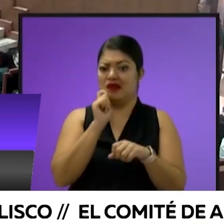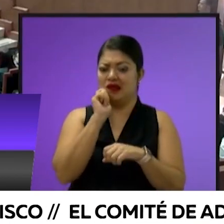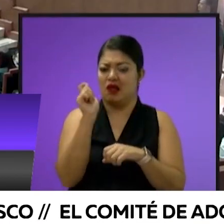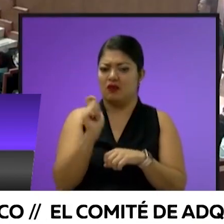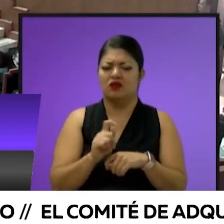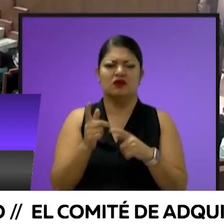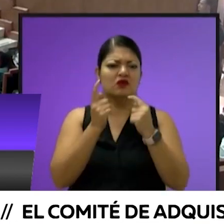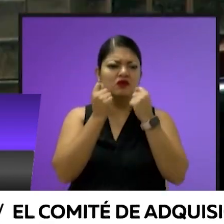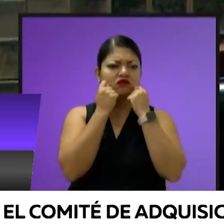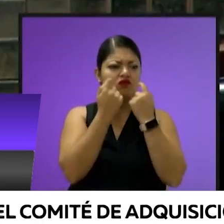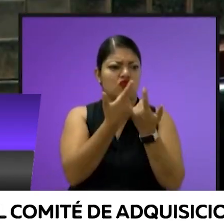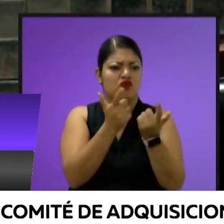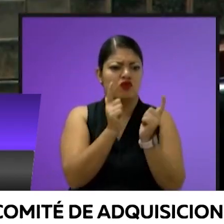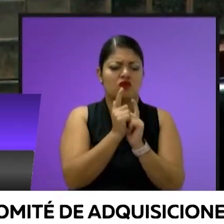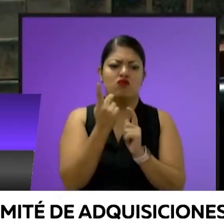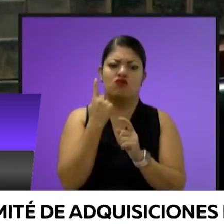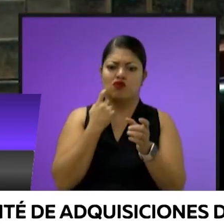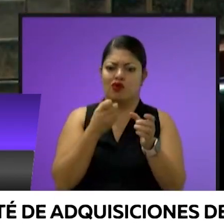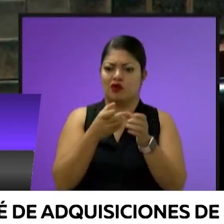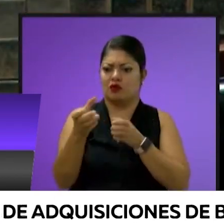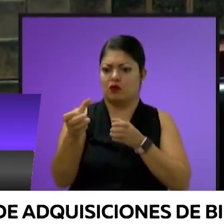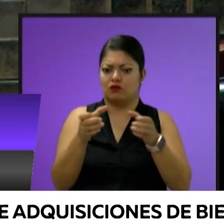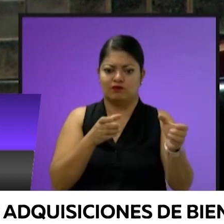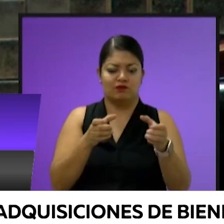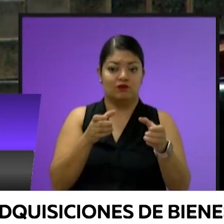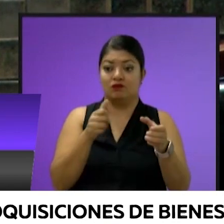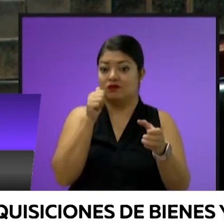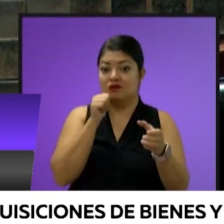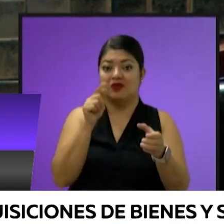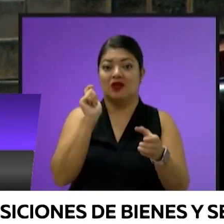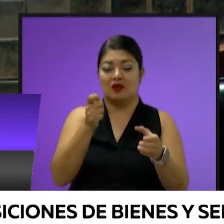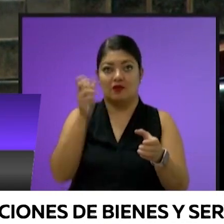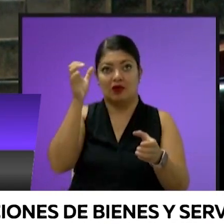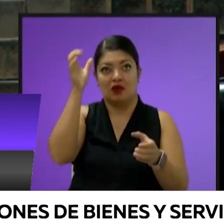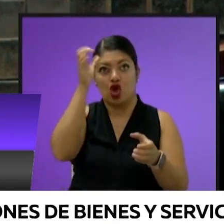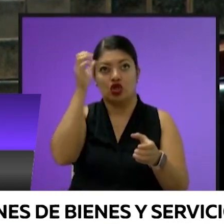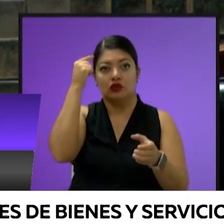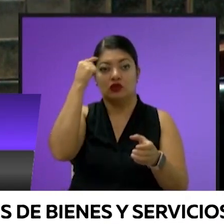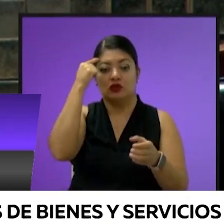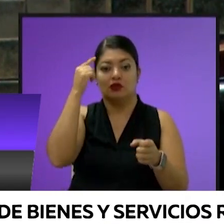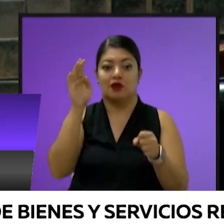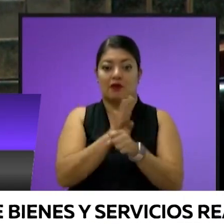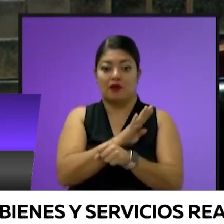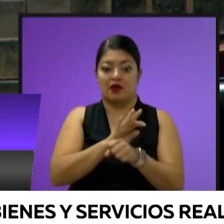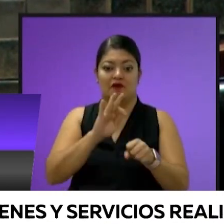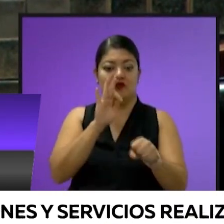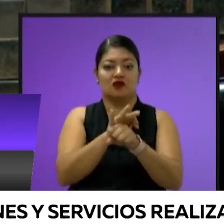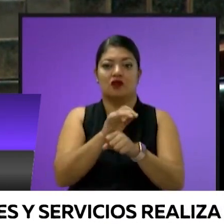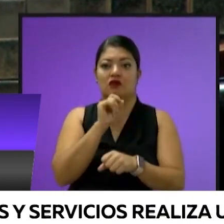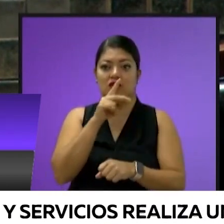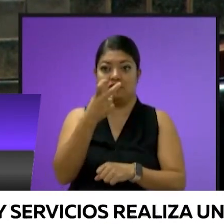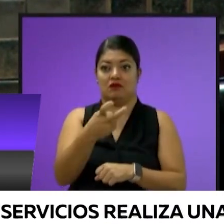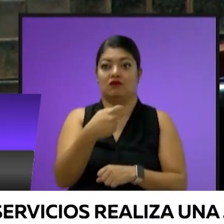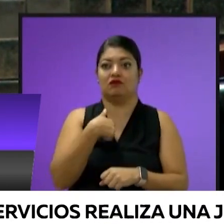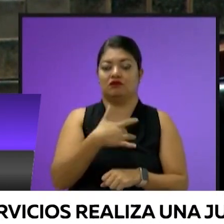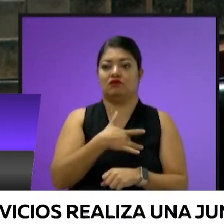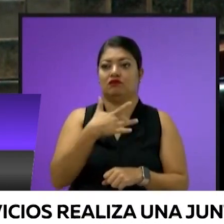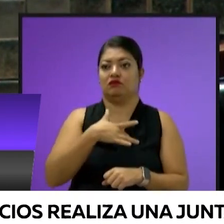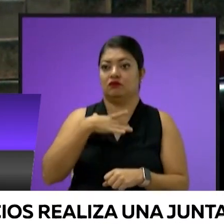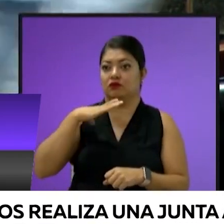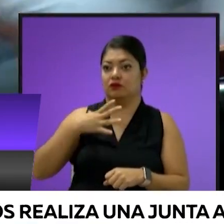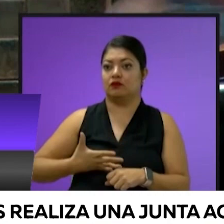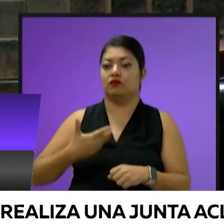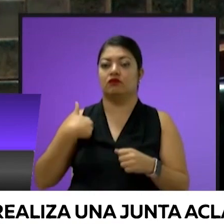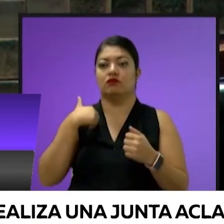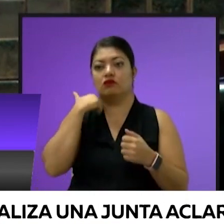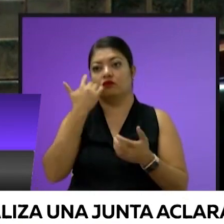3 sesiones ordinarias, 21 sesiones extraordinarias y 3 sesiones solemnes, de las cuales cabe resaltar que el Congreso del